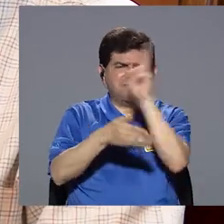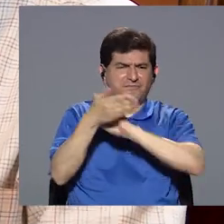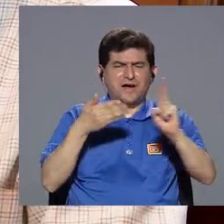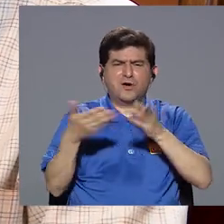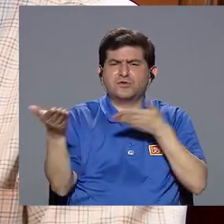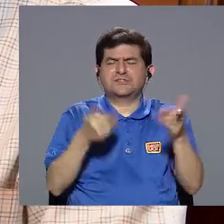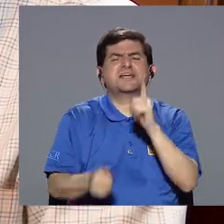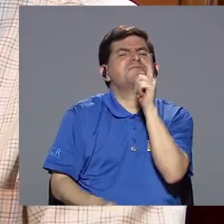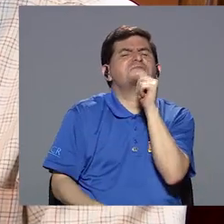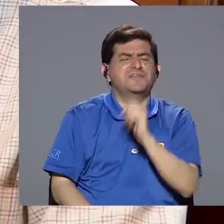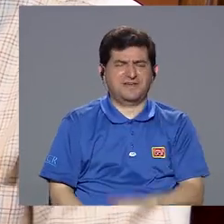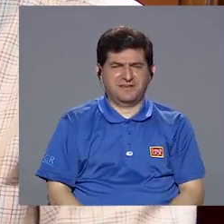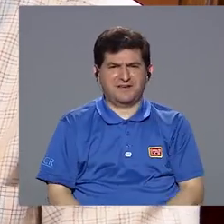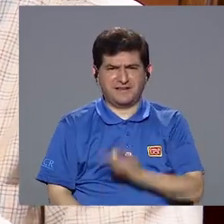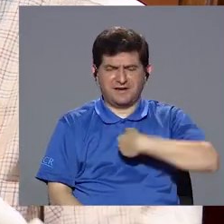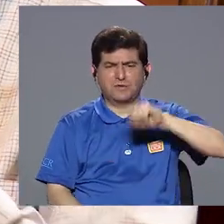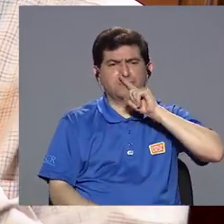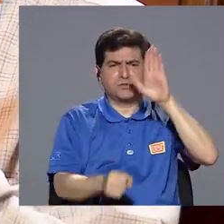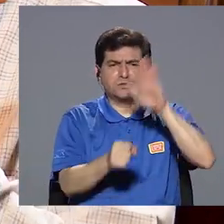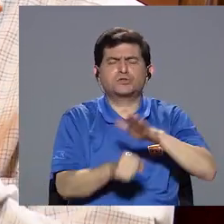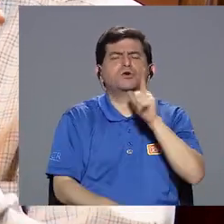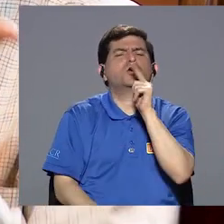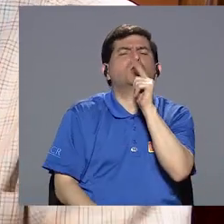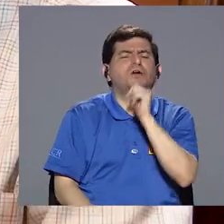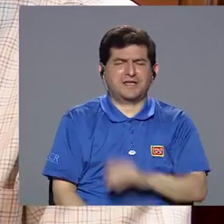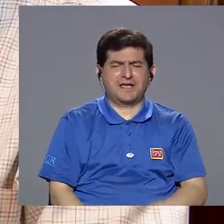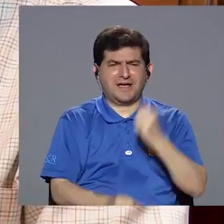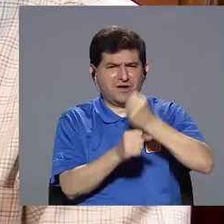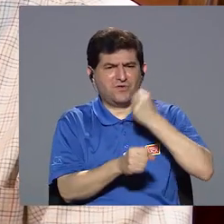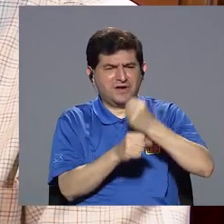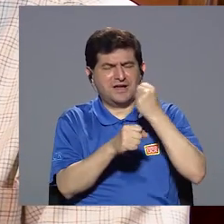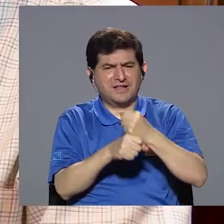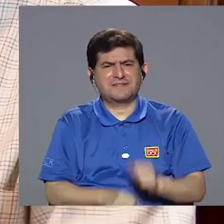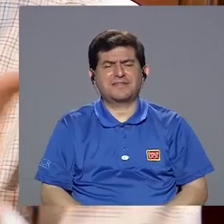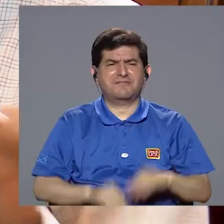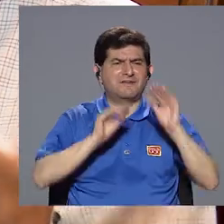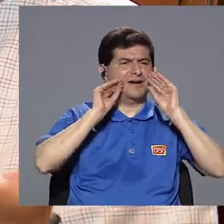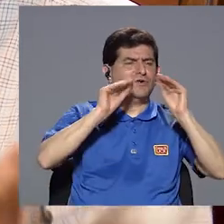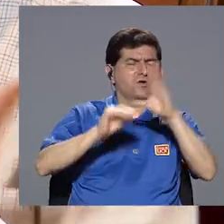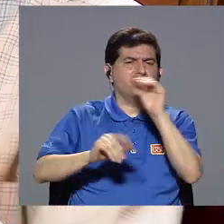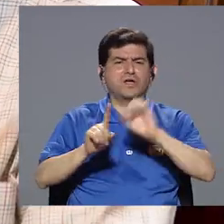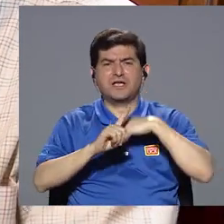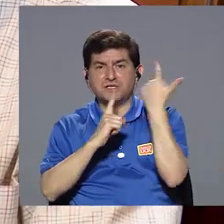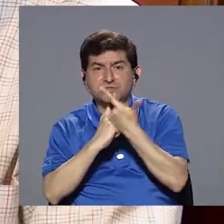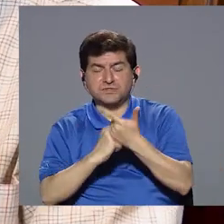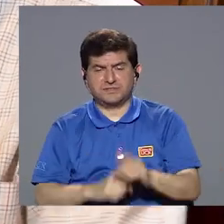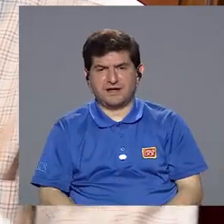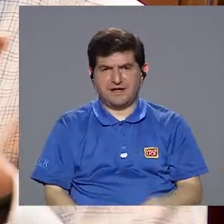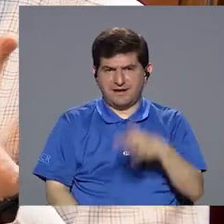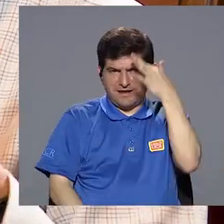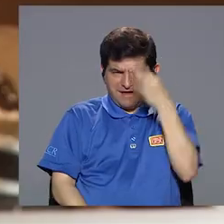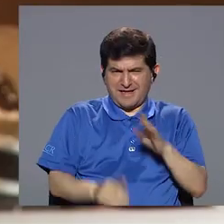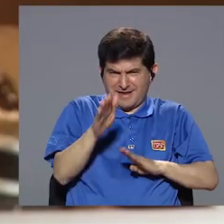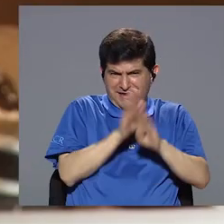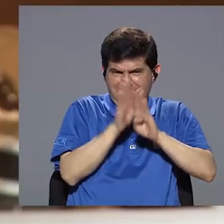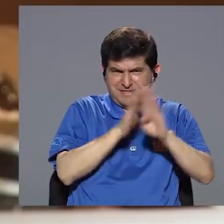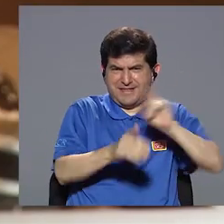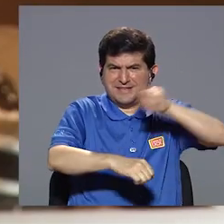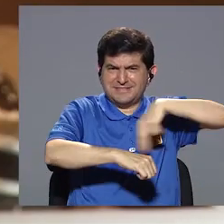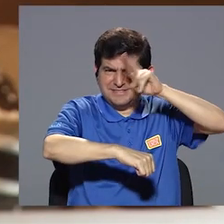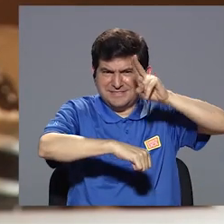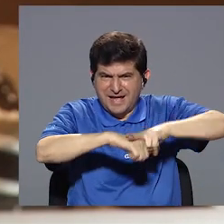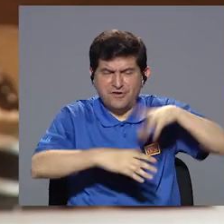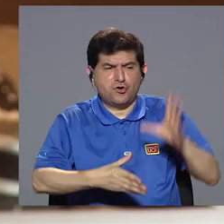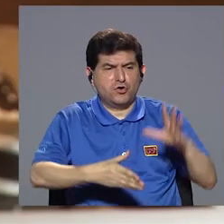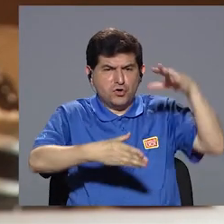el trabajo de la universidad con quién estamos comprometidos con nuestro esfuerzo académico y social estamos apostando por